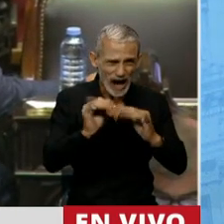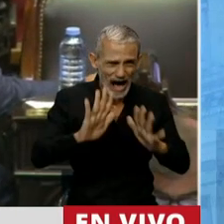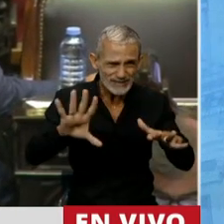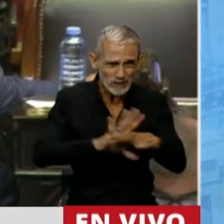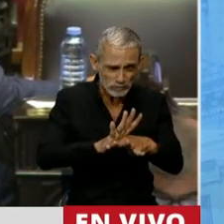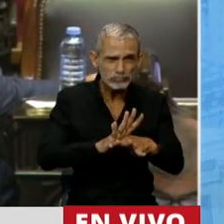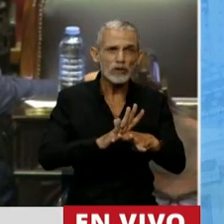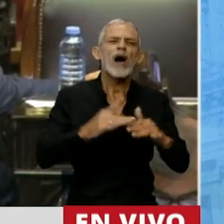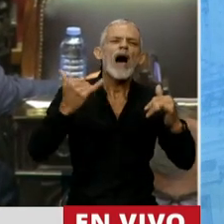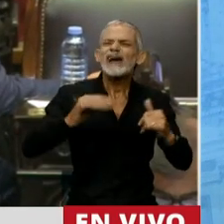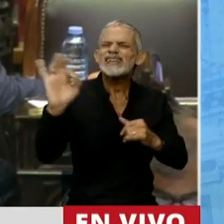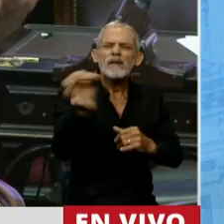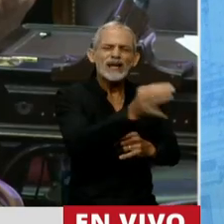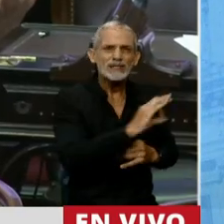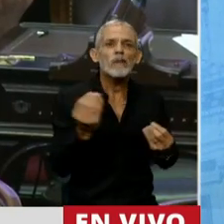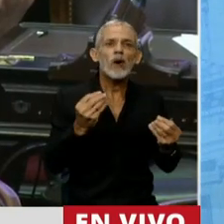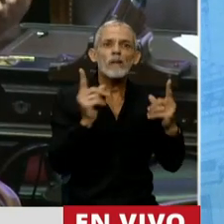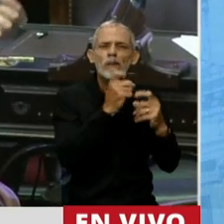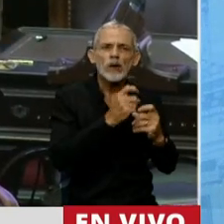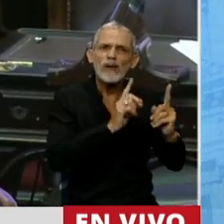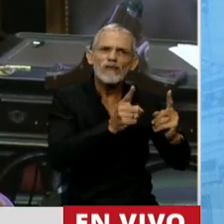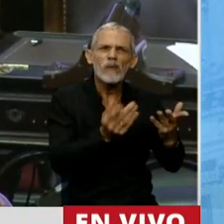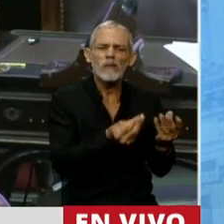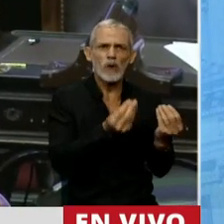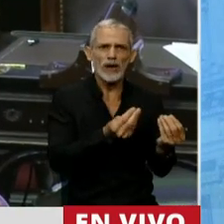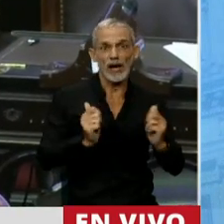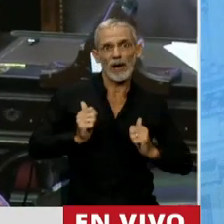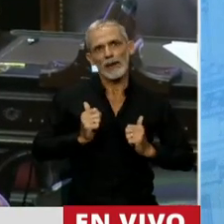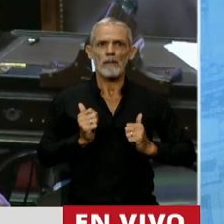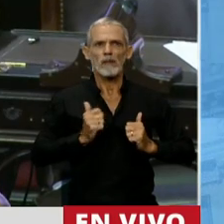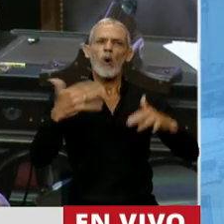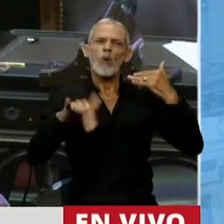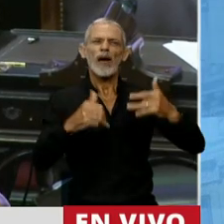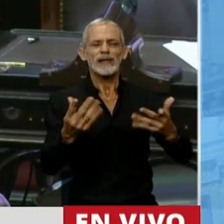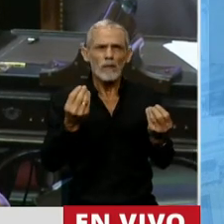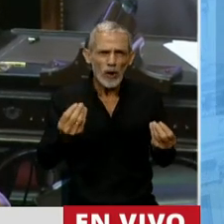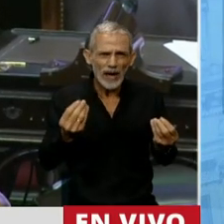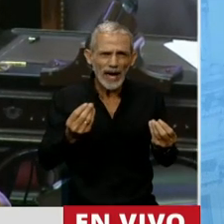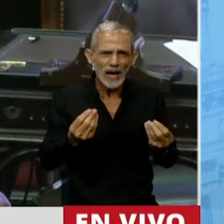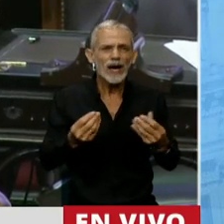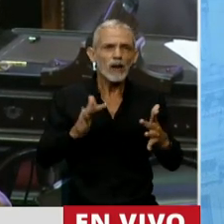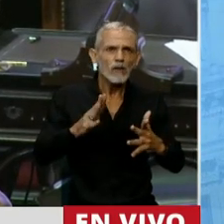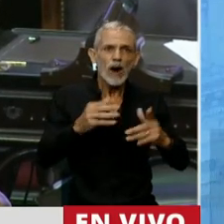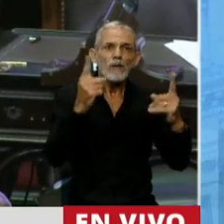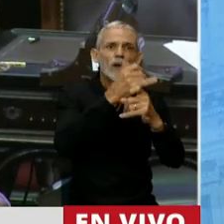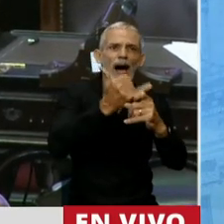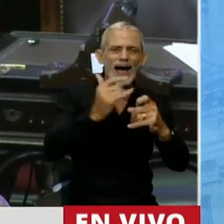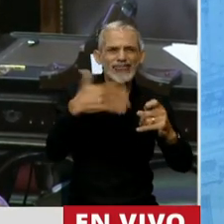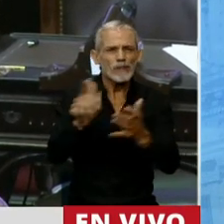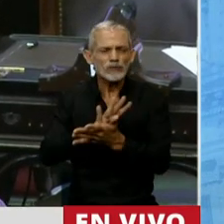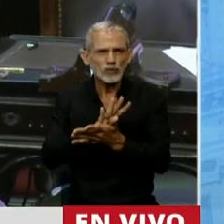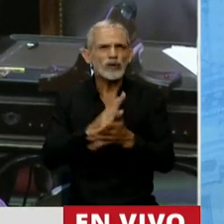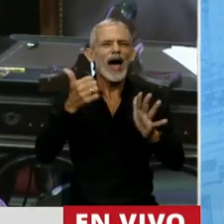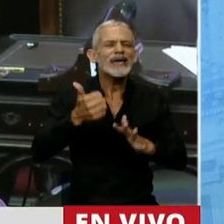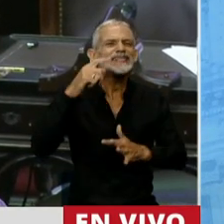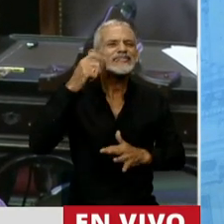todos accedemos, ¿por qué no atacan el problema? ¿Por qué esperan siempre la urgencia? ¿Por qué vamos atrás del problema? ¿Por qué tienen